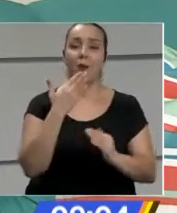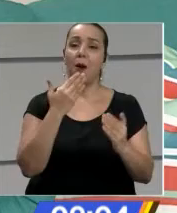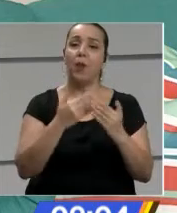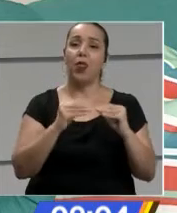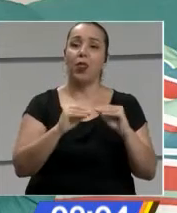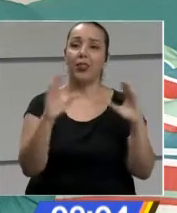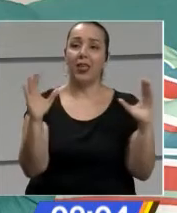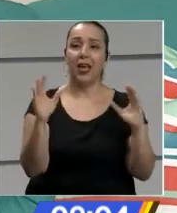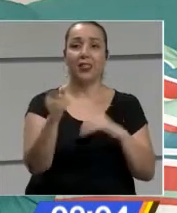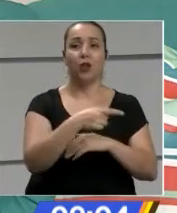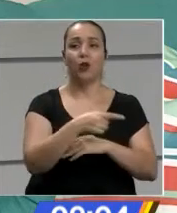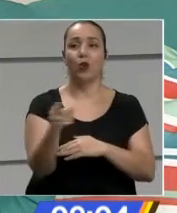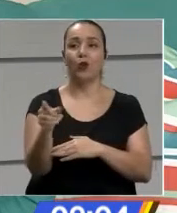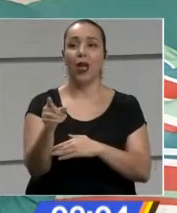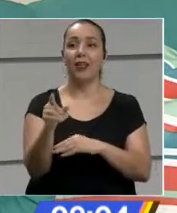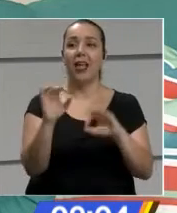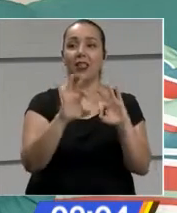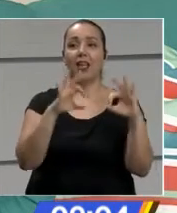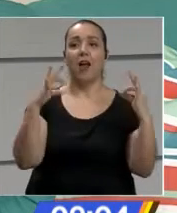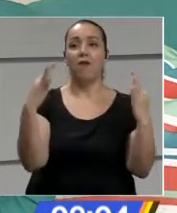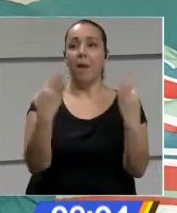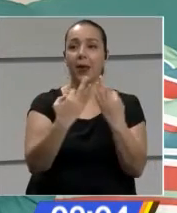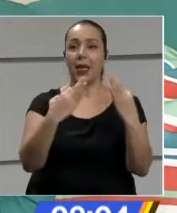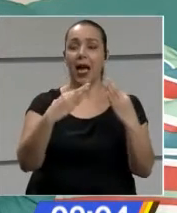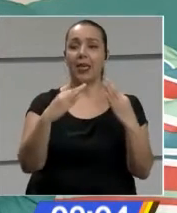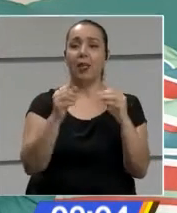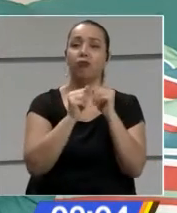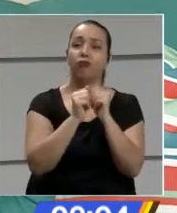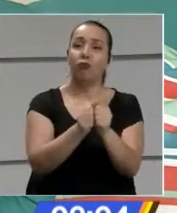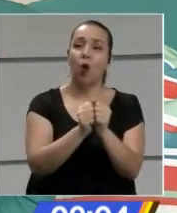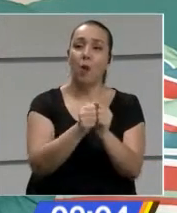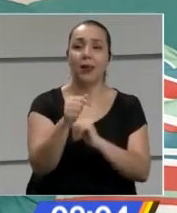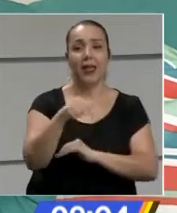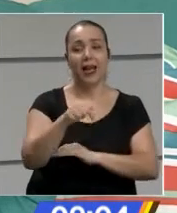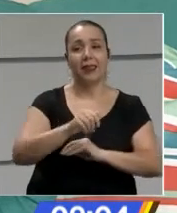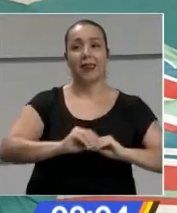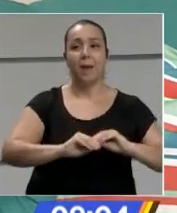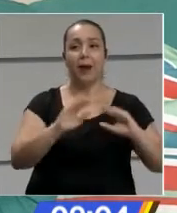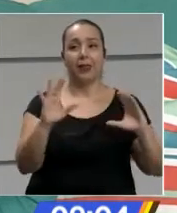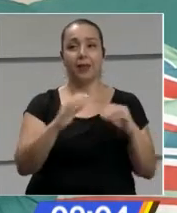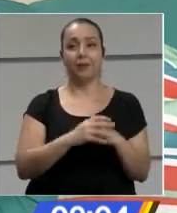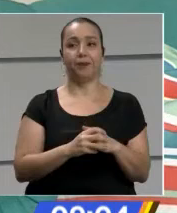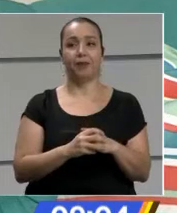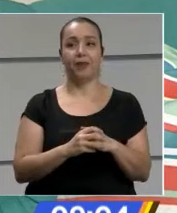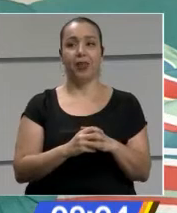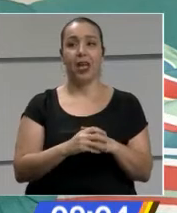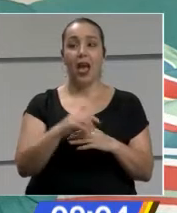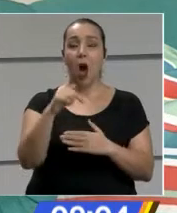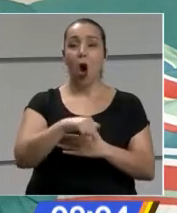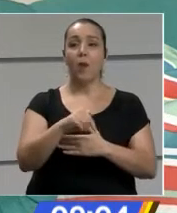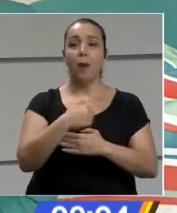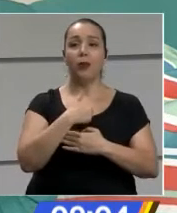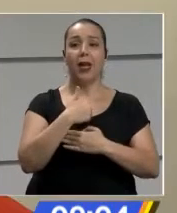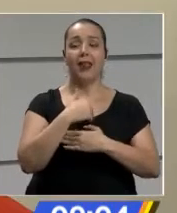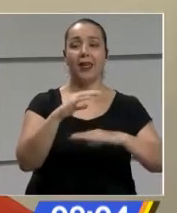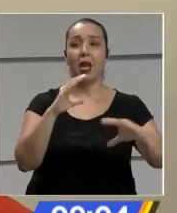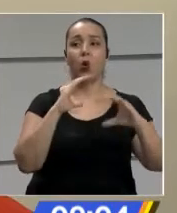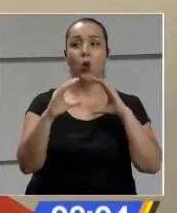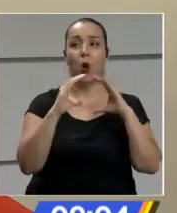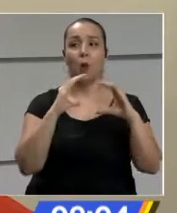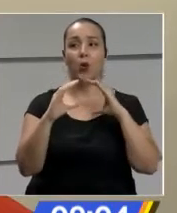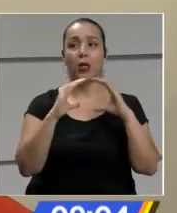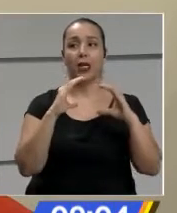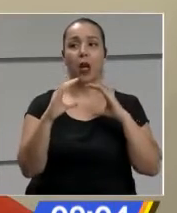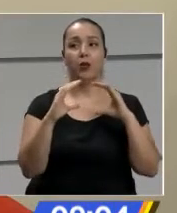días y familias que nos acompañan en esta mañana. Bueno, hoy vamos a tener el tema es la comunicación y